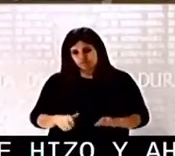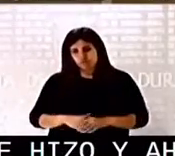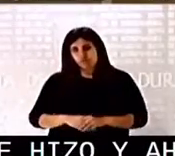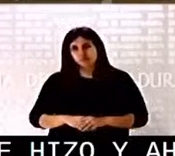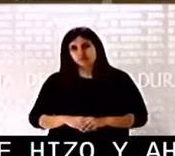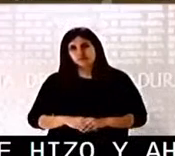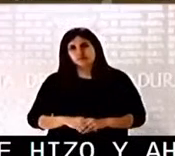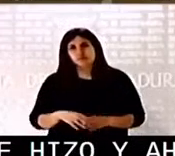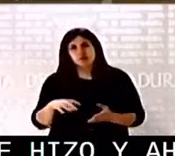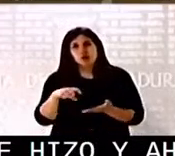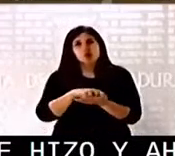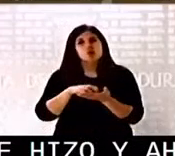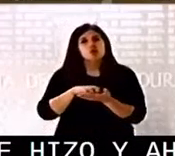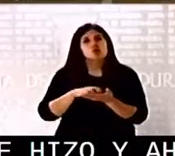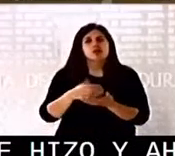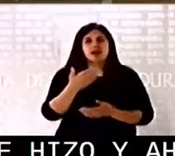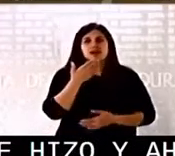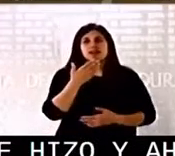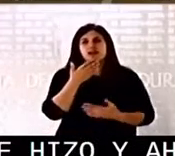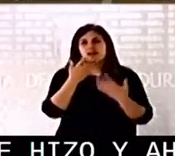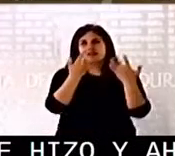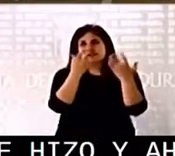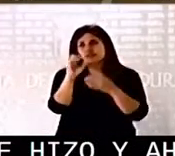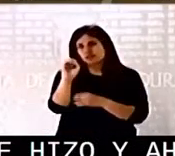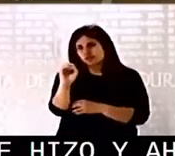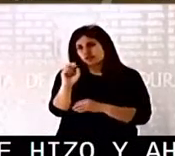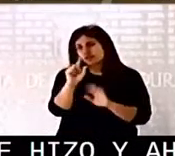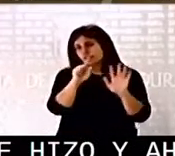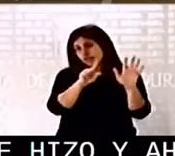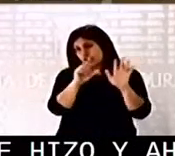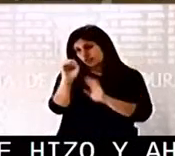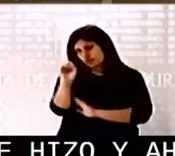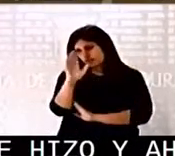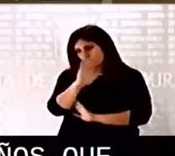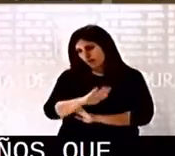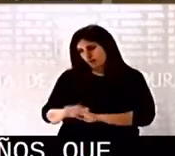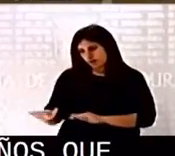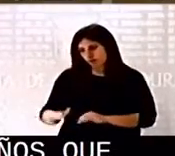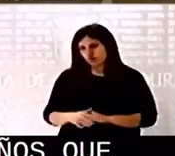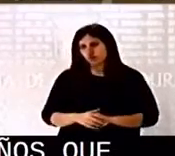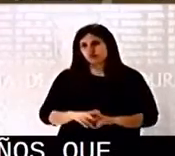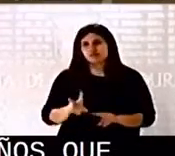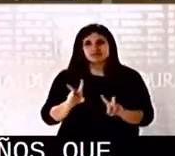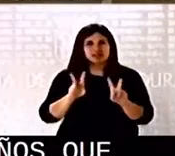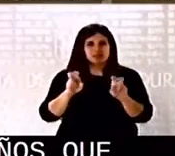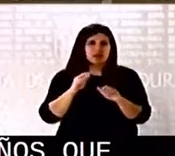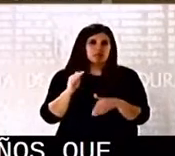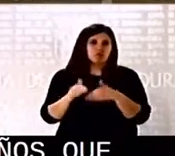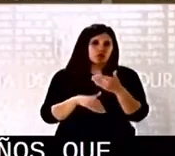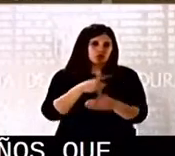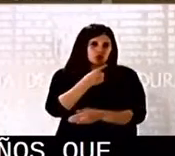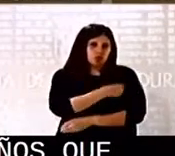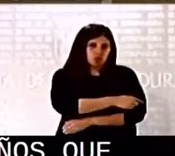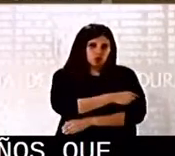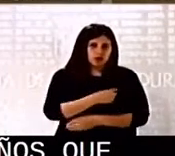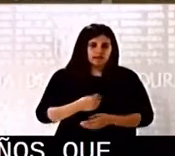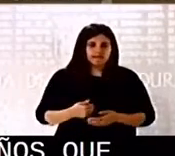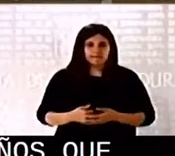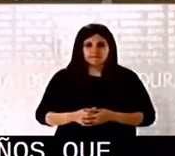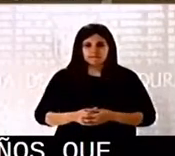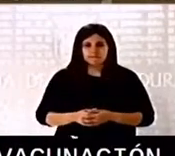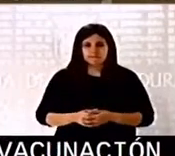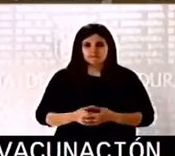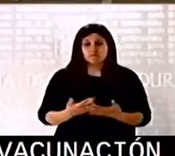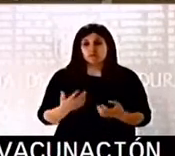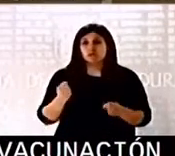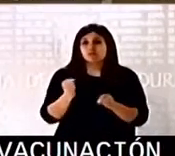Dudas sobre los menores de 60 años que traslada en relación con el proceso de vacunación. Es más